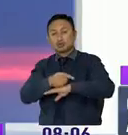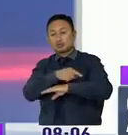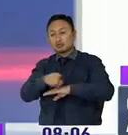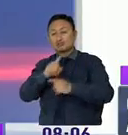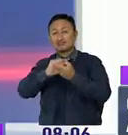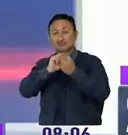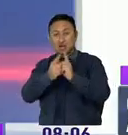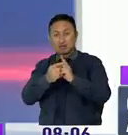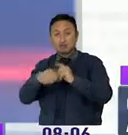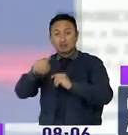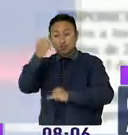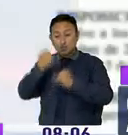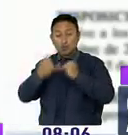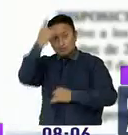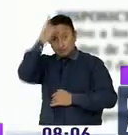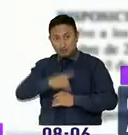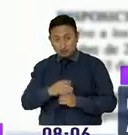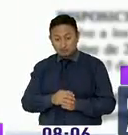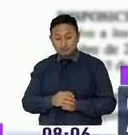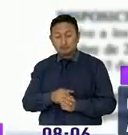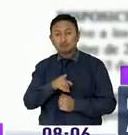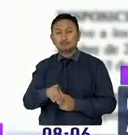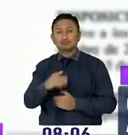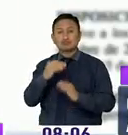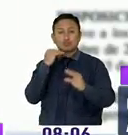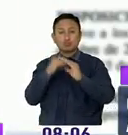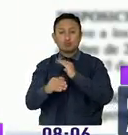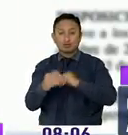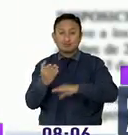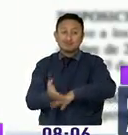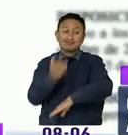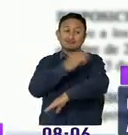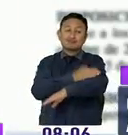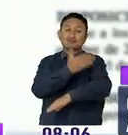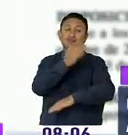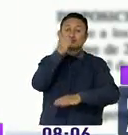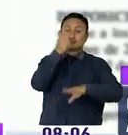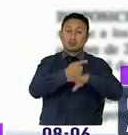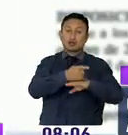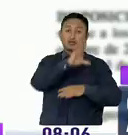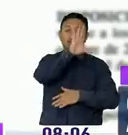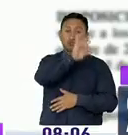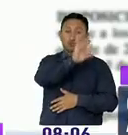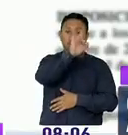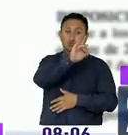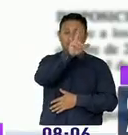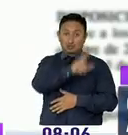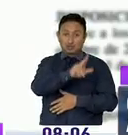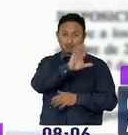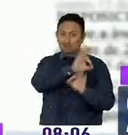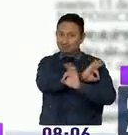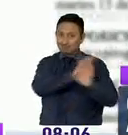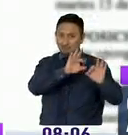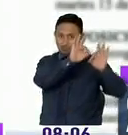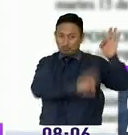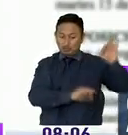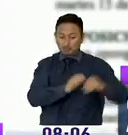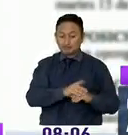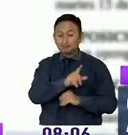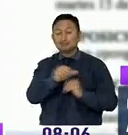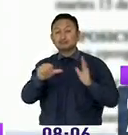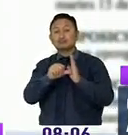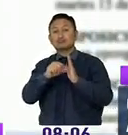y una disposición final señala que con su emisión se queda sin efecto el decreto ejecutivo 813 sin embargo en su artículo 2